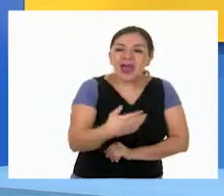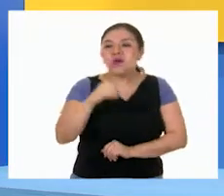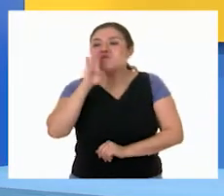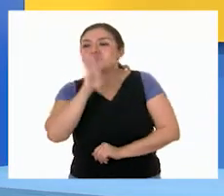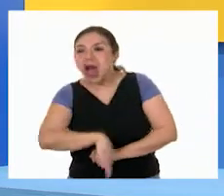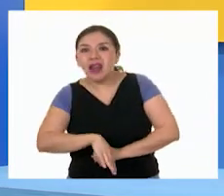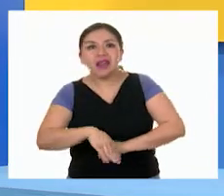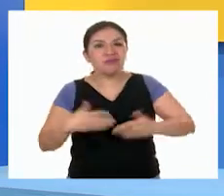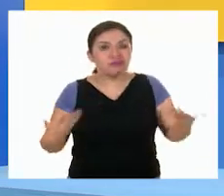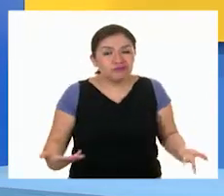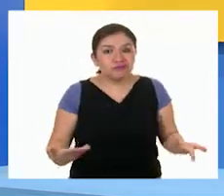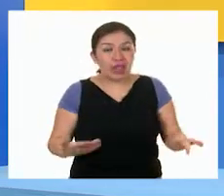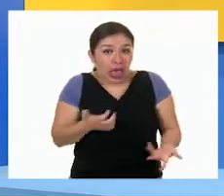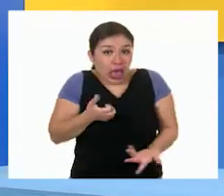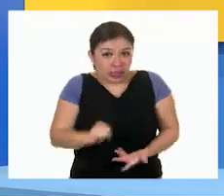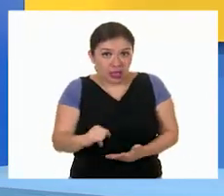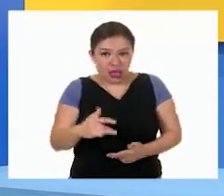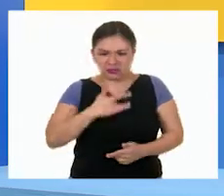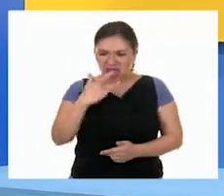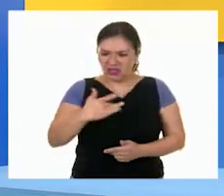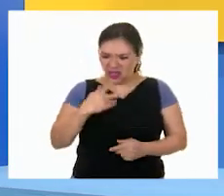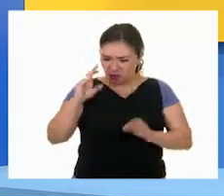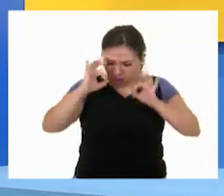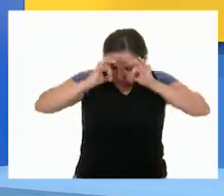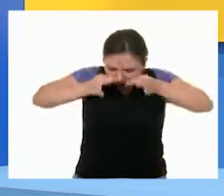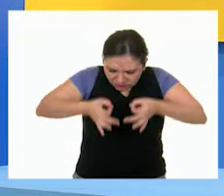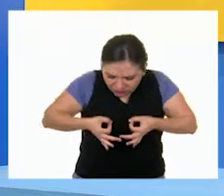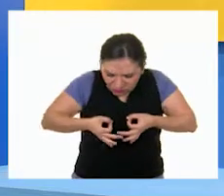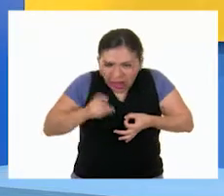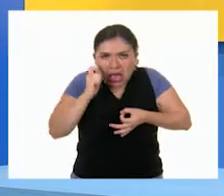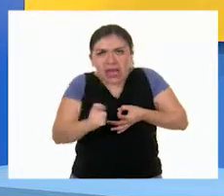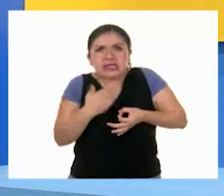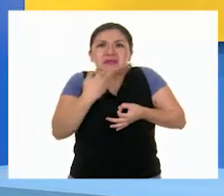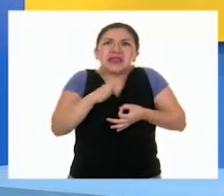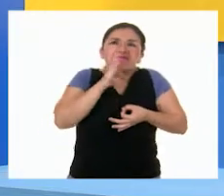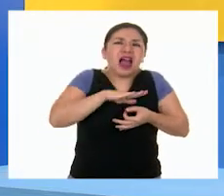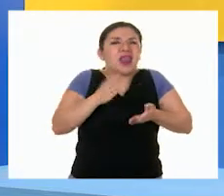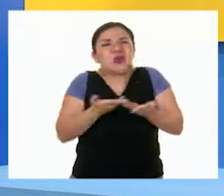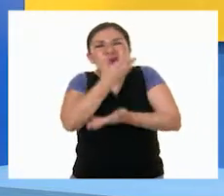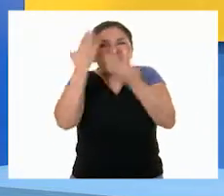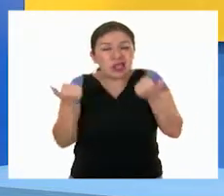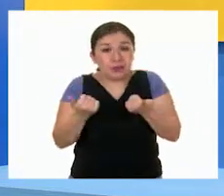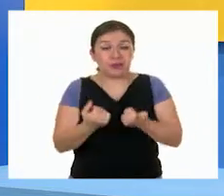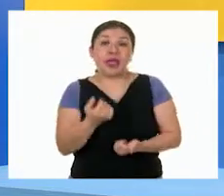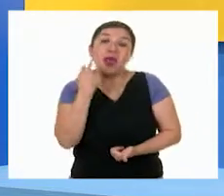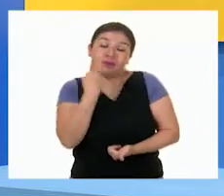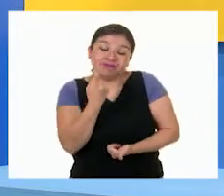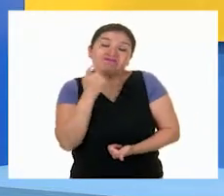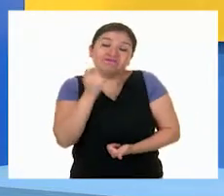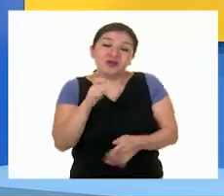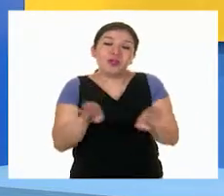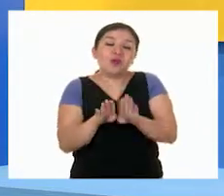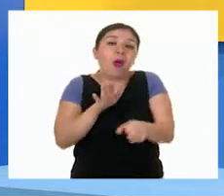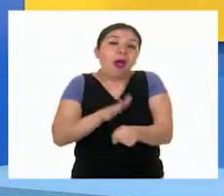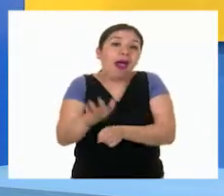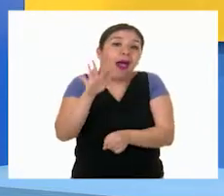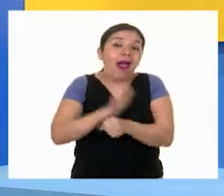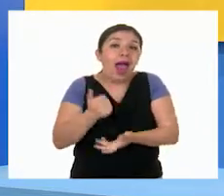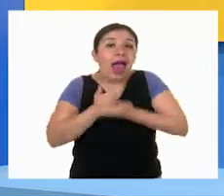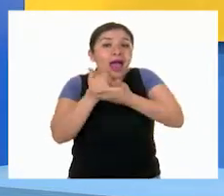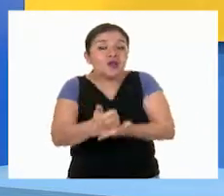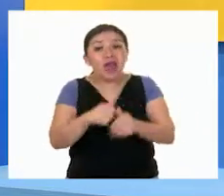malo, nuestros defectos o nuestras virtudes. Y una de las bondades del arte, o en este caso